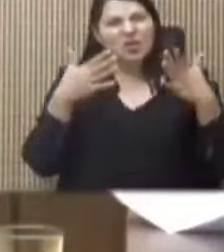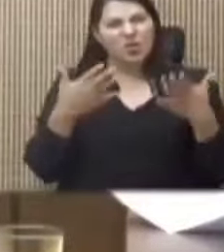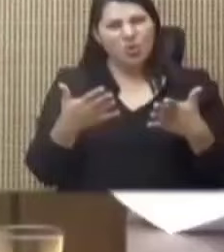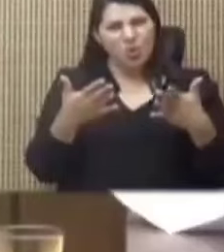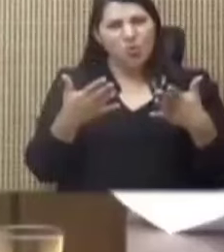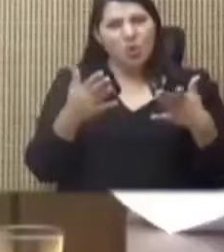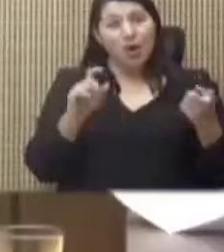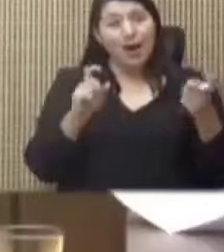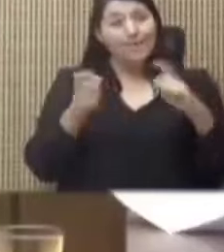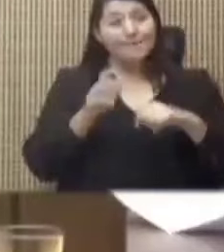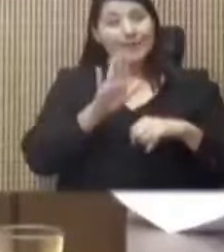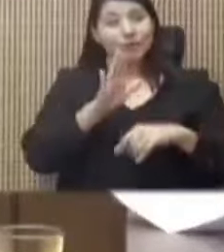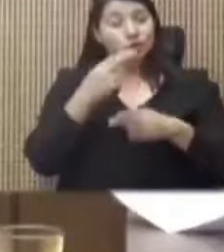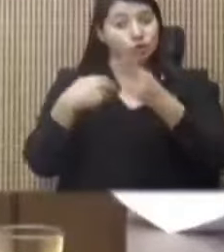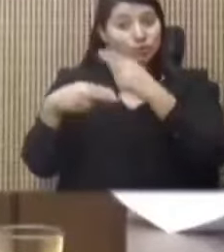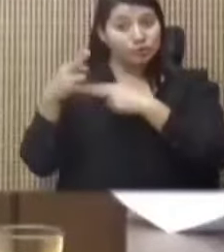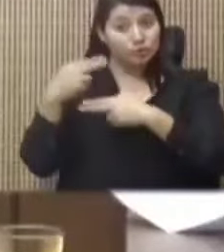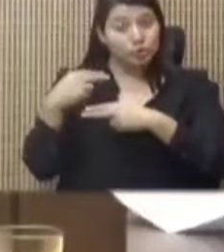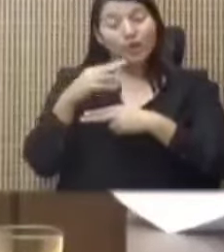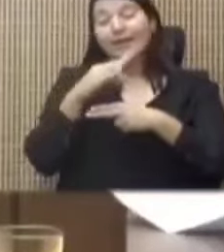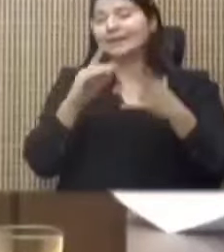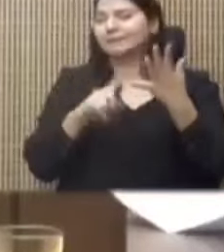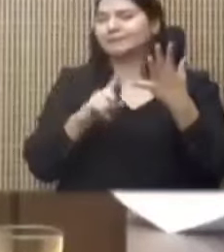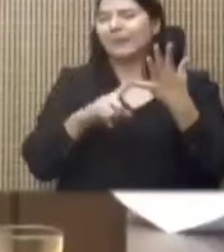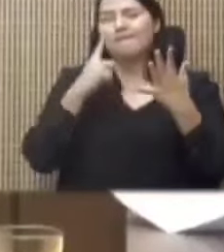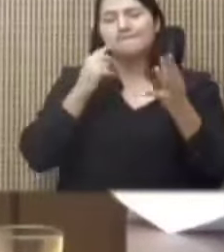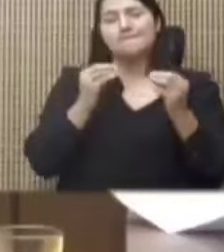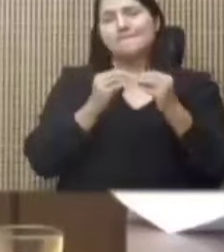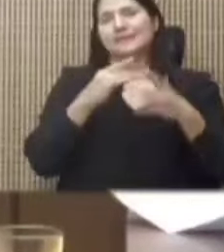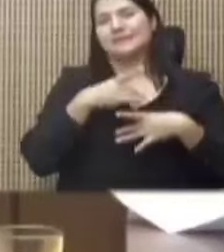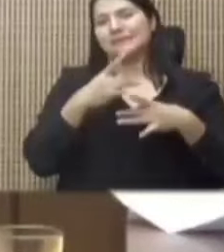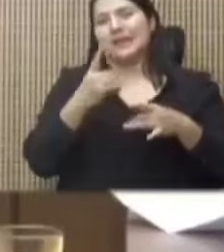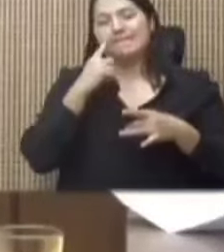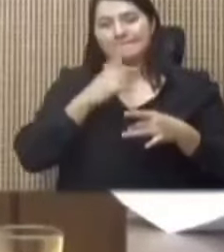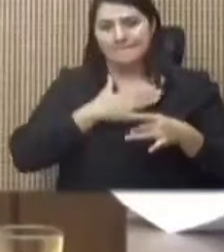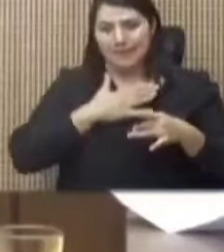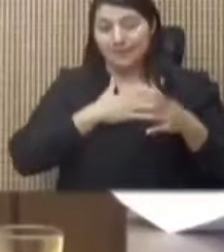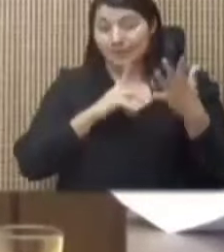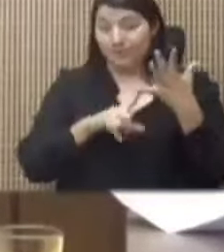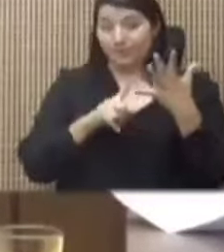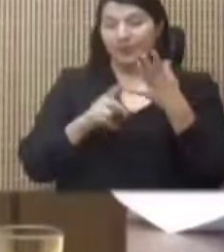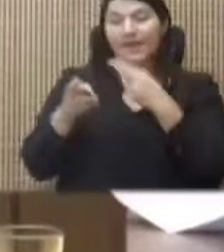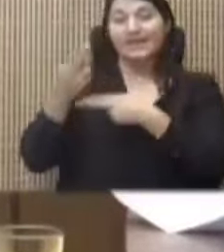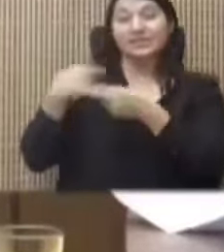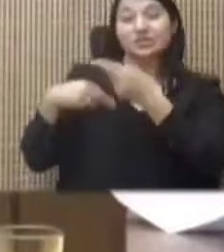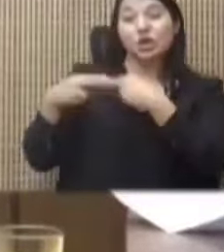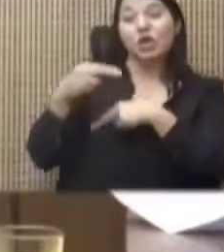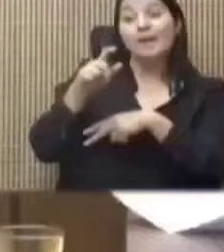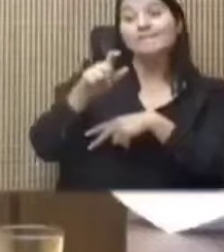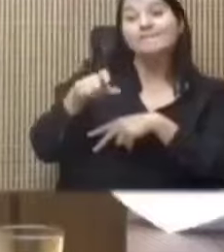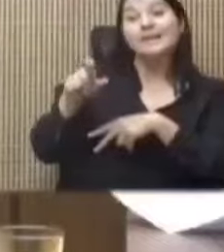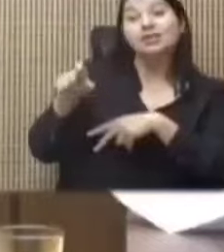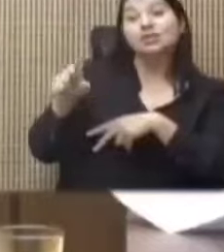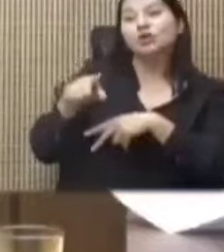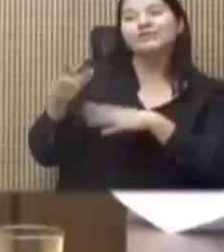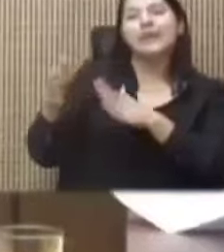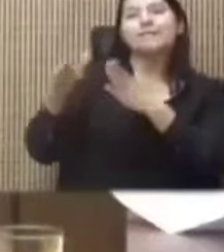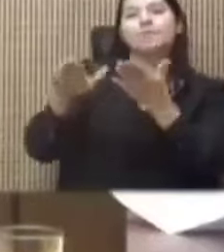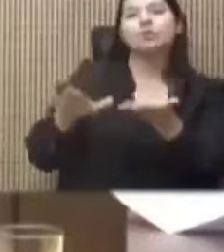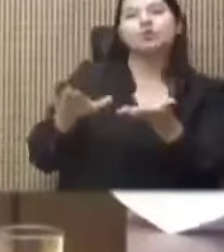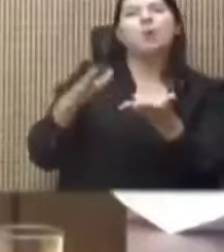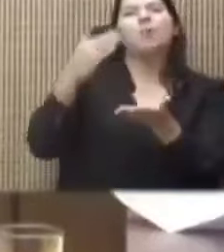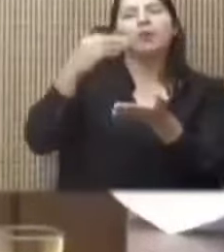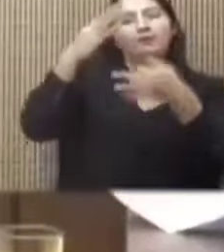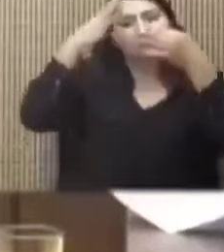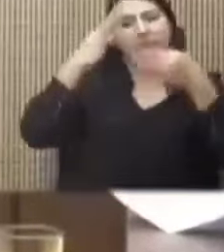de estas poblaciones. Y a mí la que más me interesó, que era historia de las personas que habían muerto por suicidio y